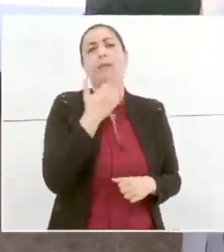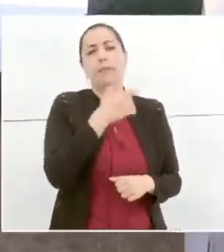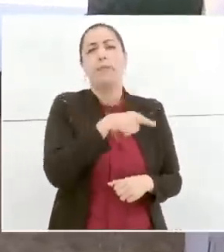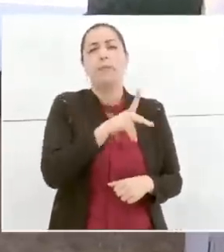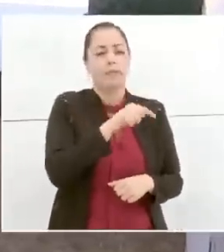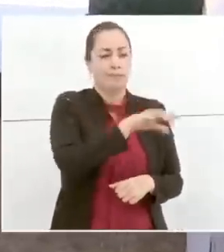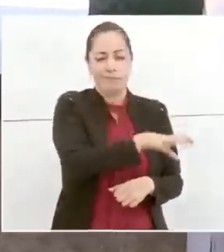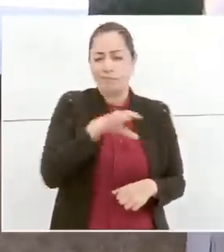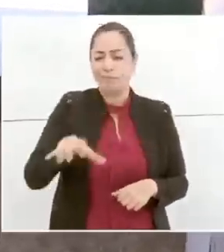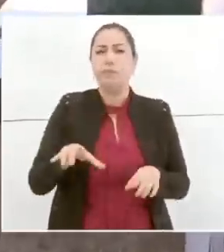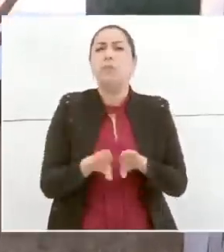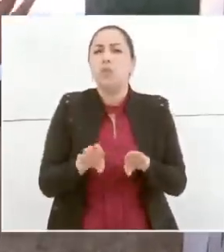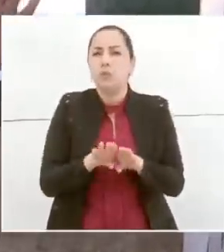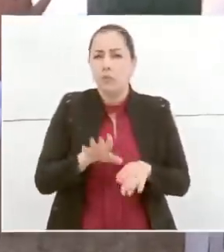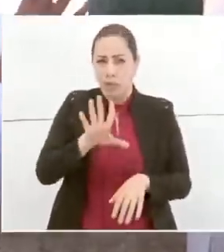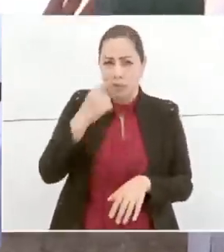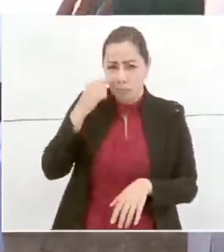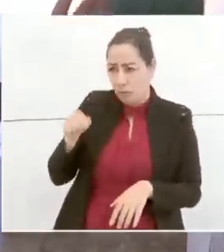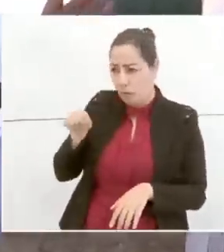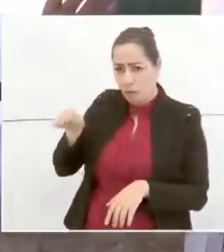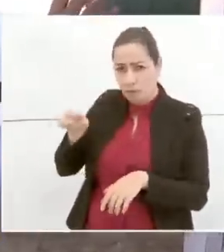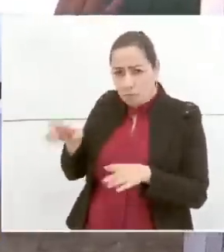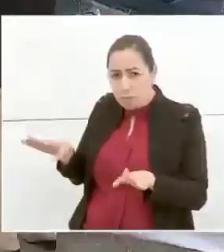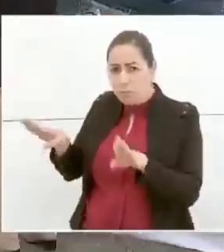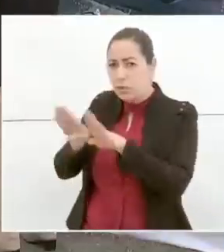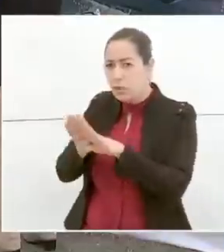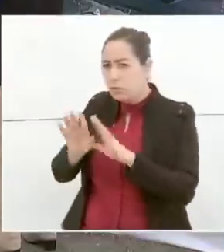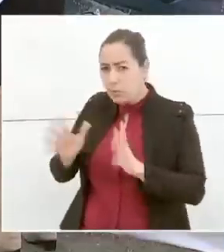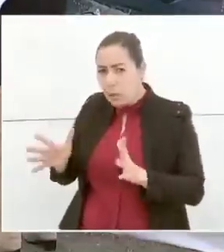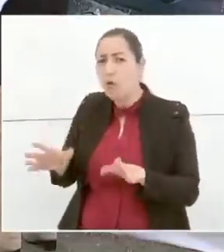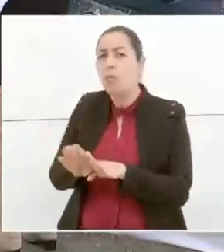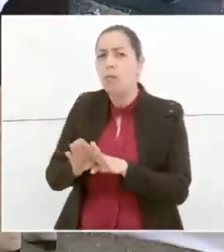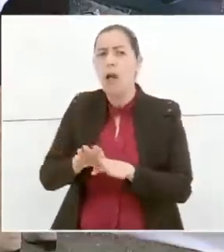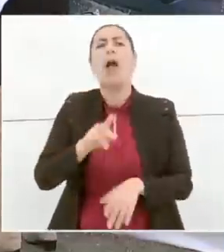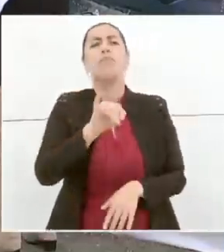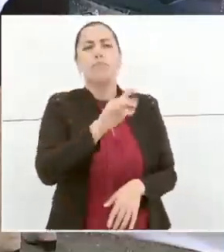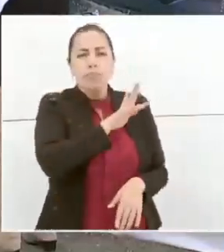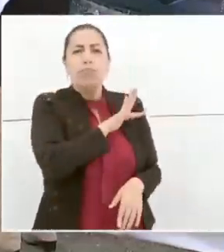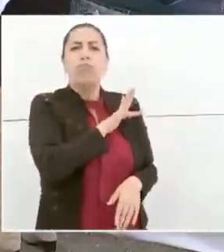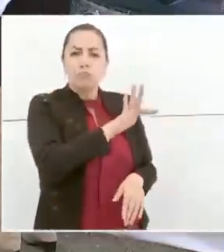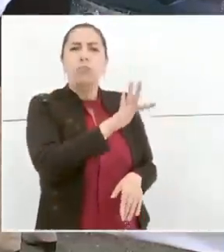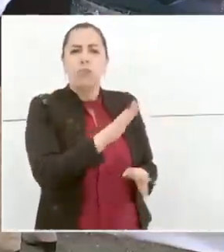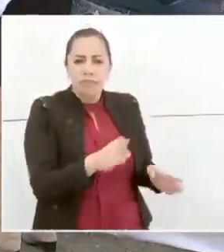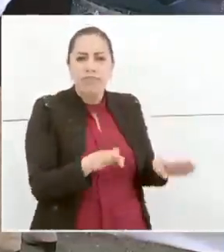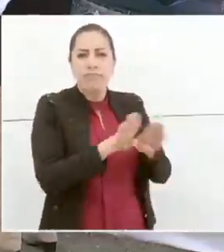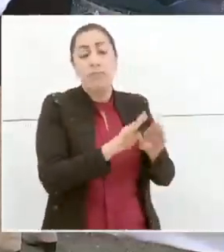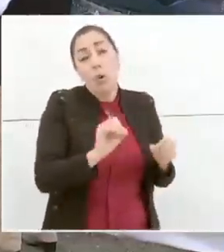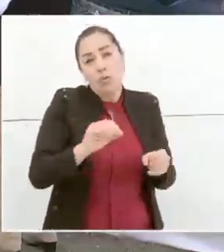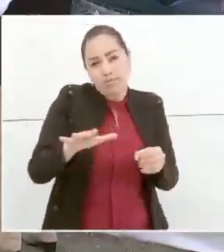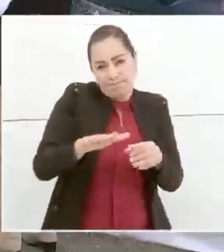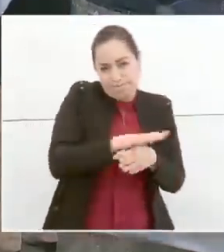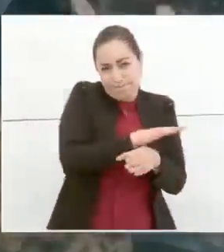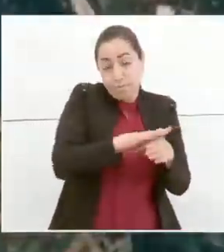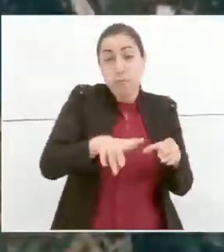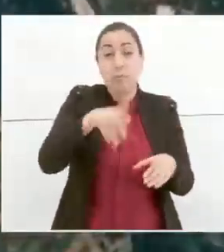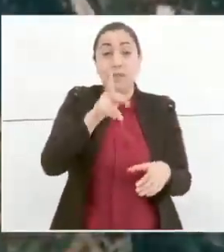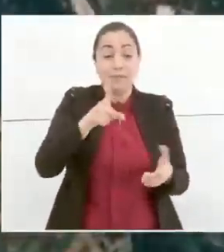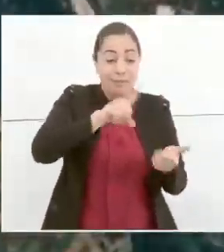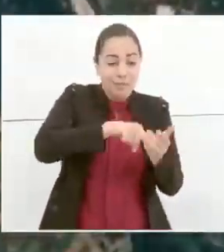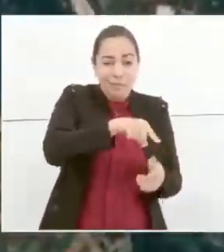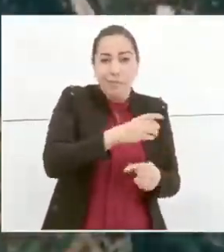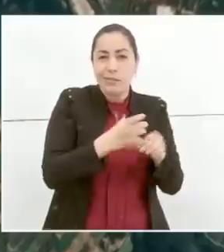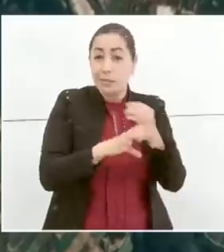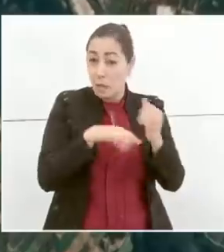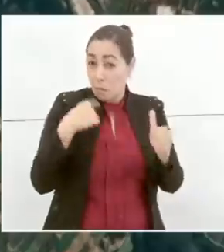sustituyes? ¿Cierras ya? Se podría cerrar o se podría tapar, pero para cerrarla, como tiene inversión federal, hay que hacer